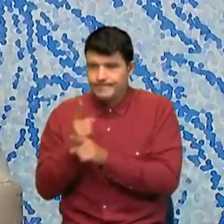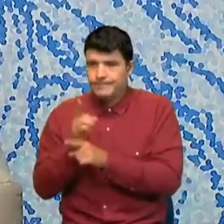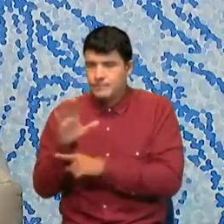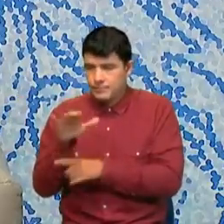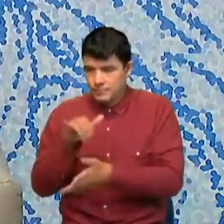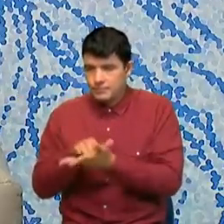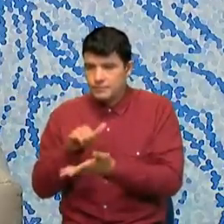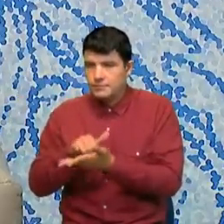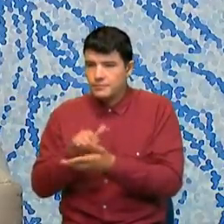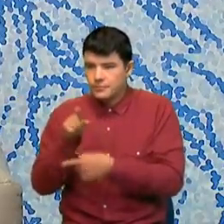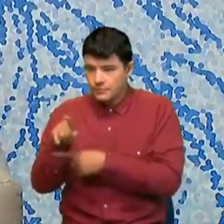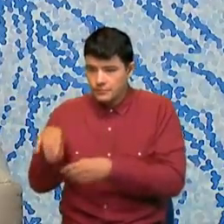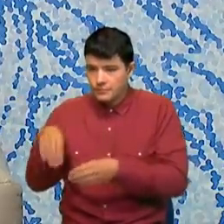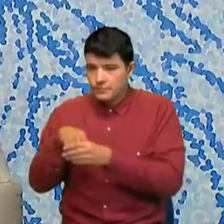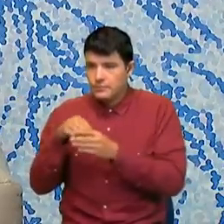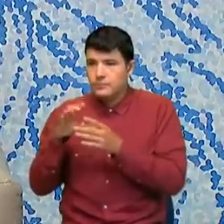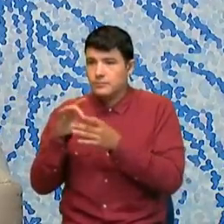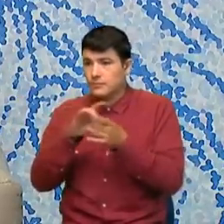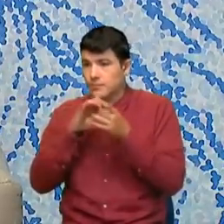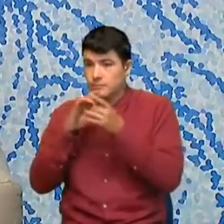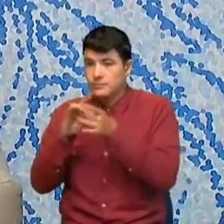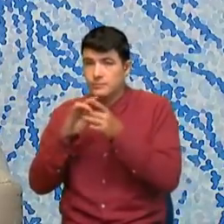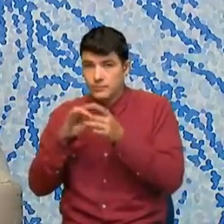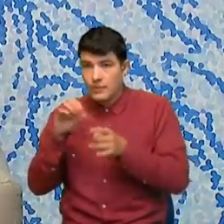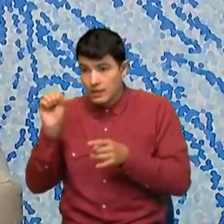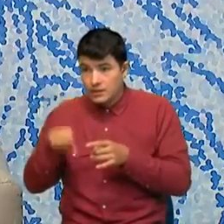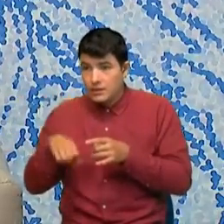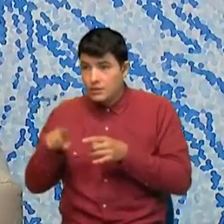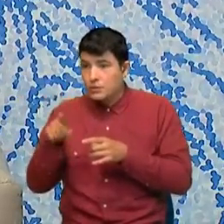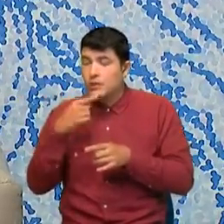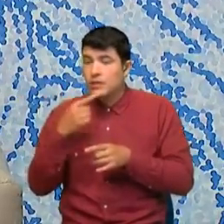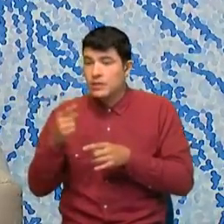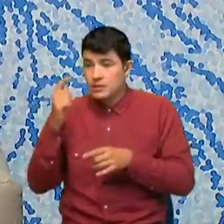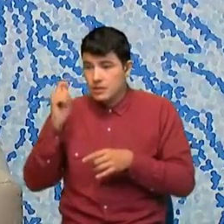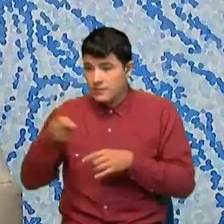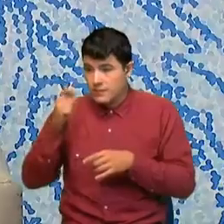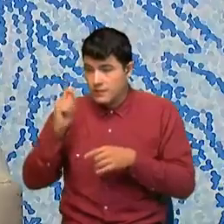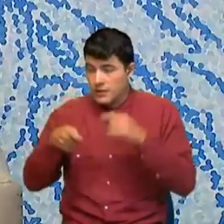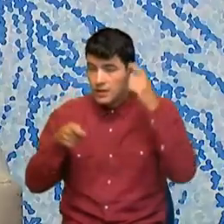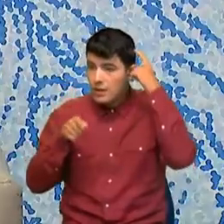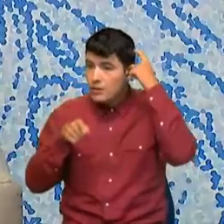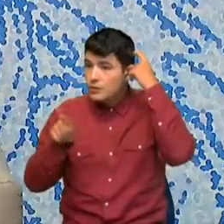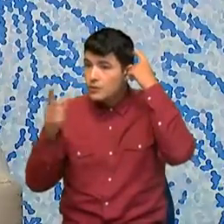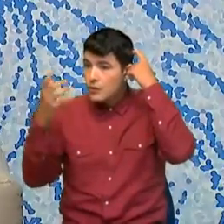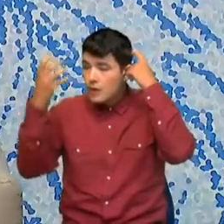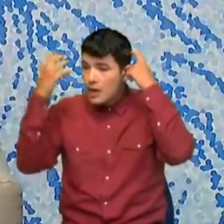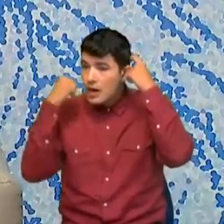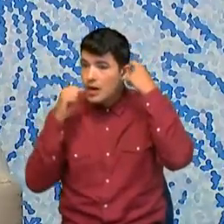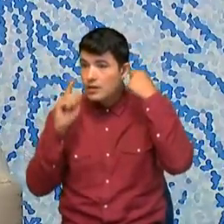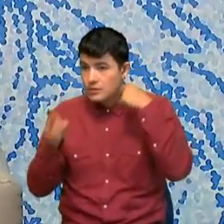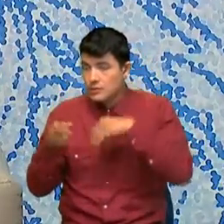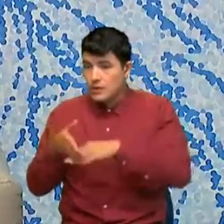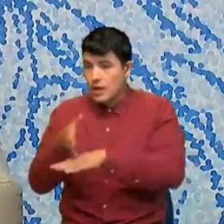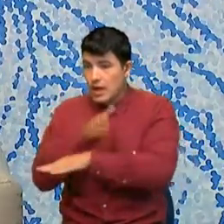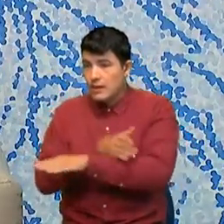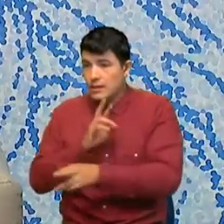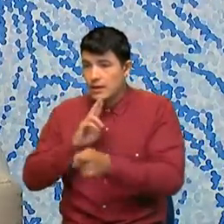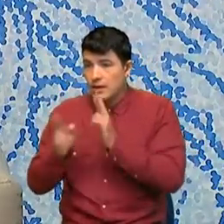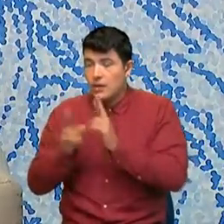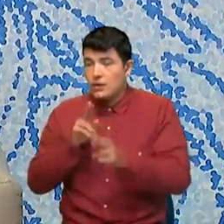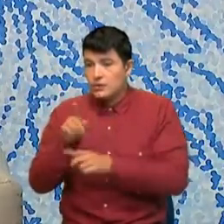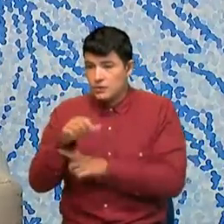que constituyan la unión marital? Sí, como dice el abogado, la anterior relación que él tenía está